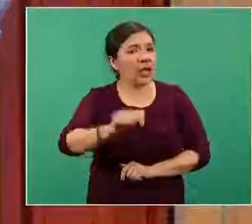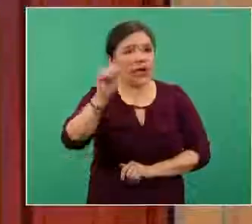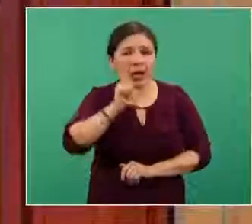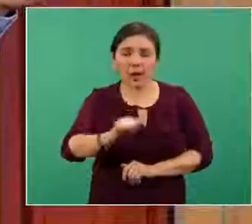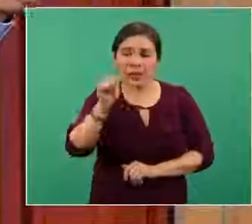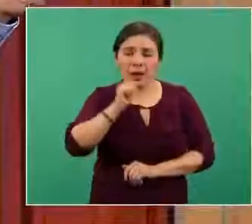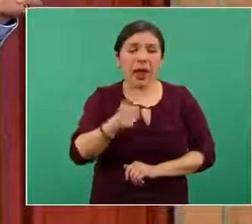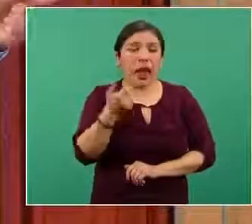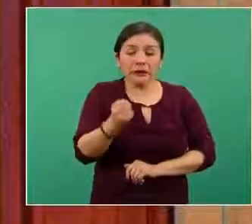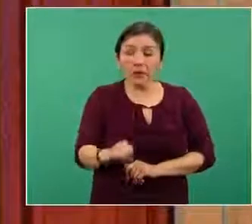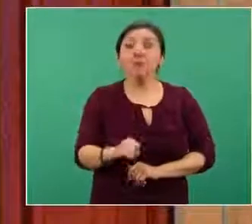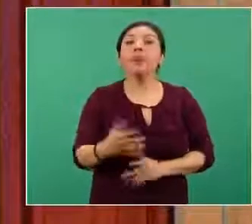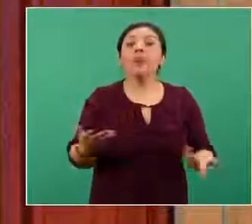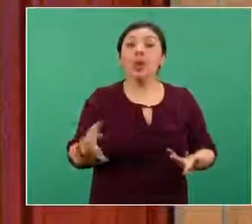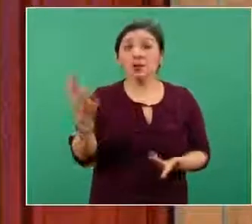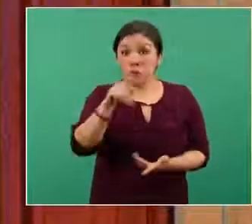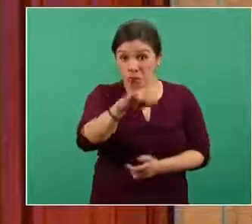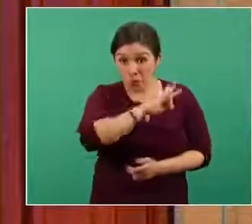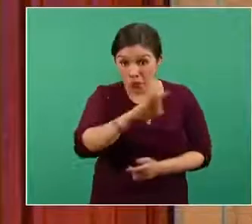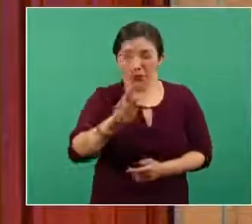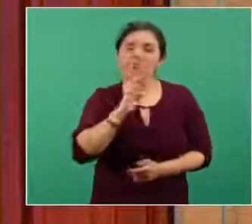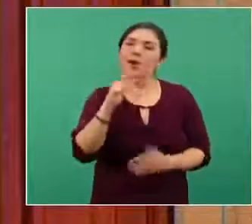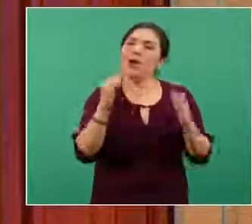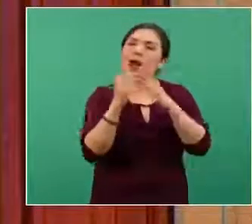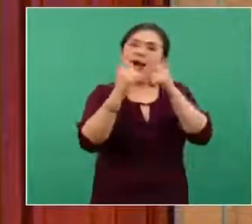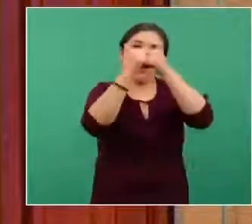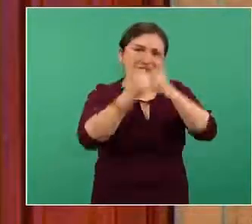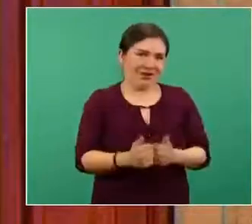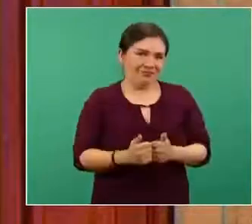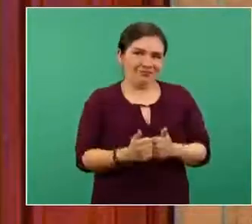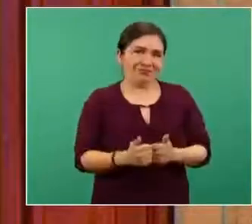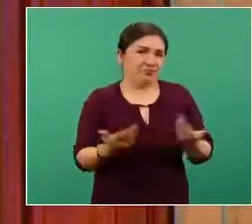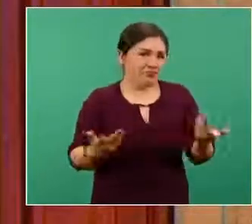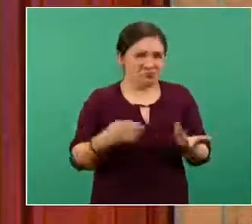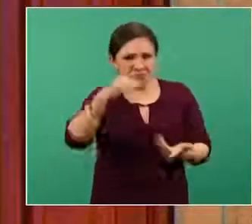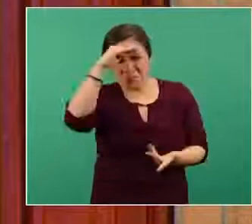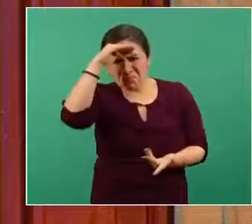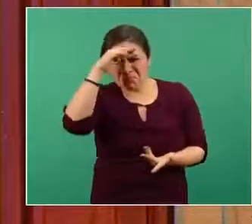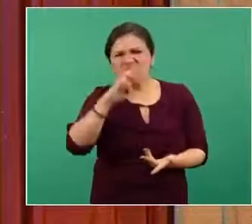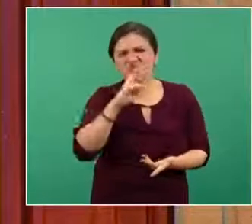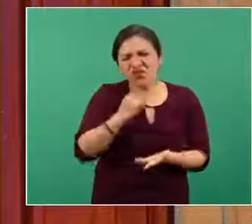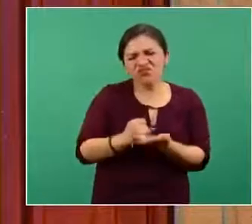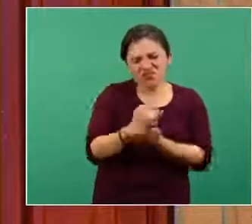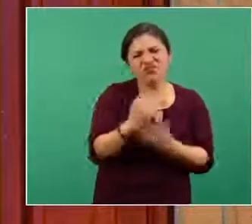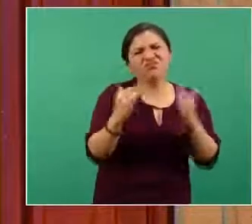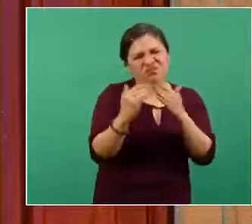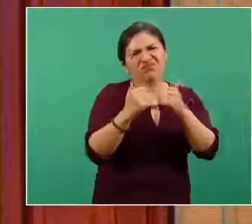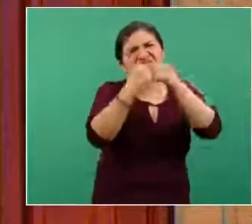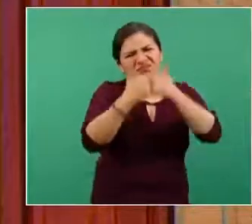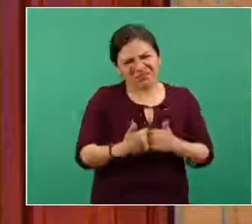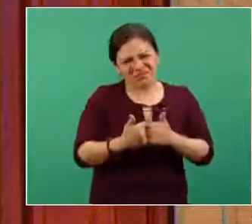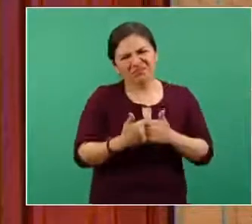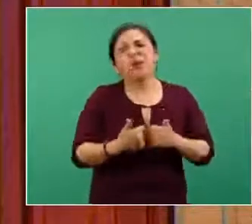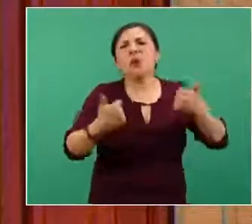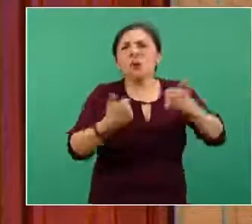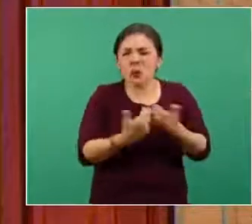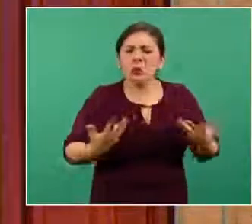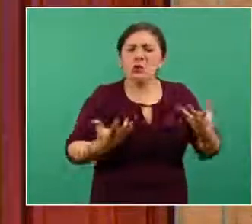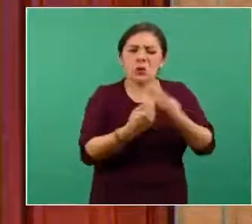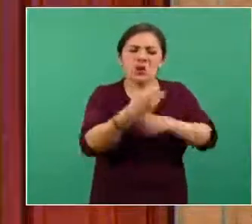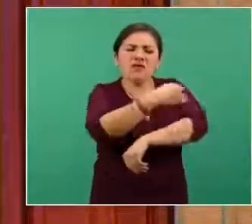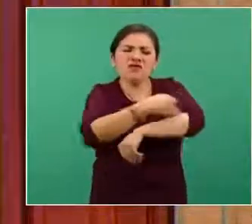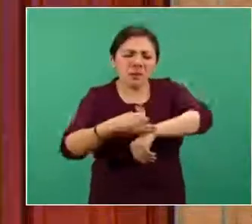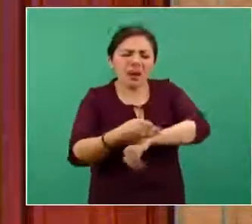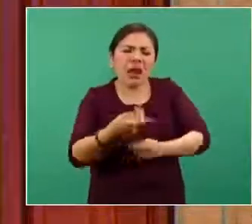momento. Si te es posible, quédate en casa. Si podemos tomar la decisión de quedarnos en casa, interactuar con la